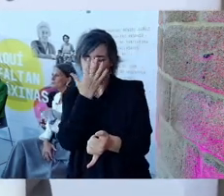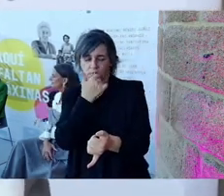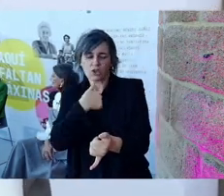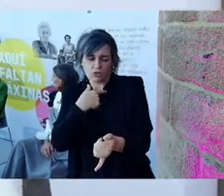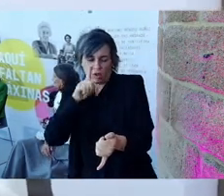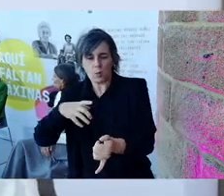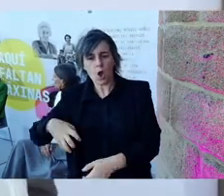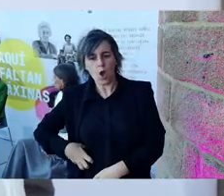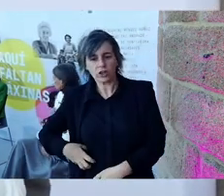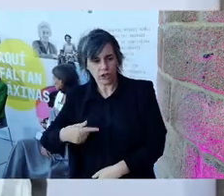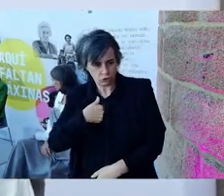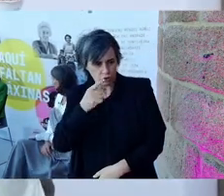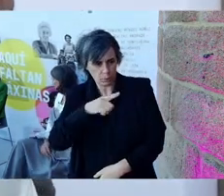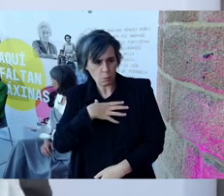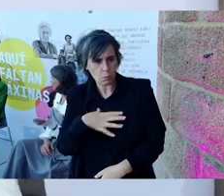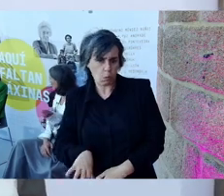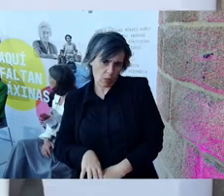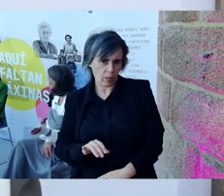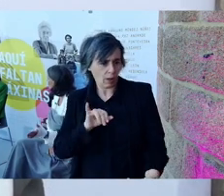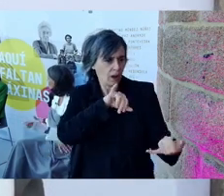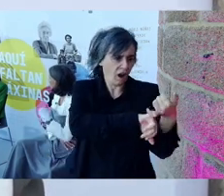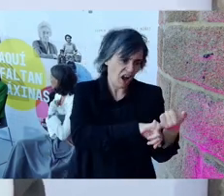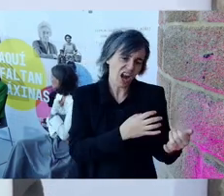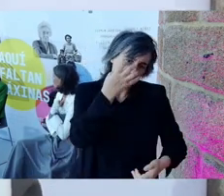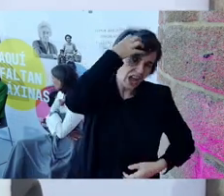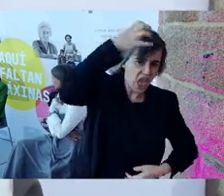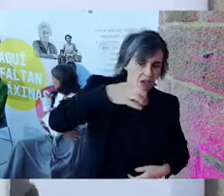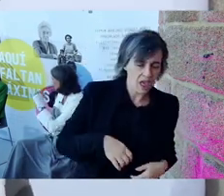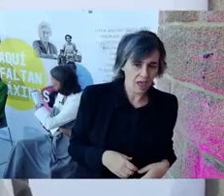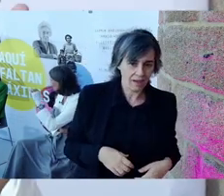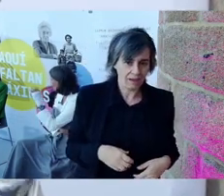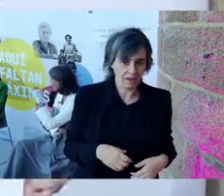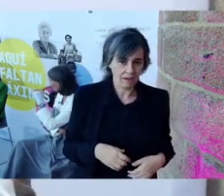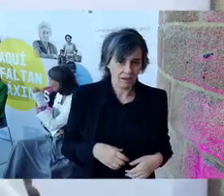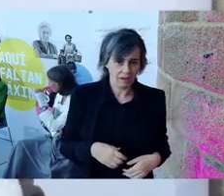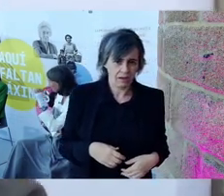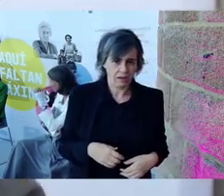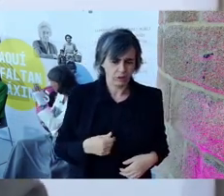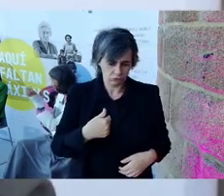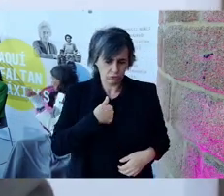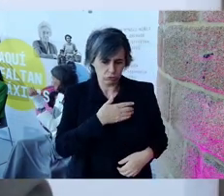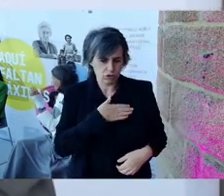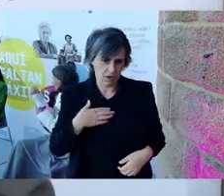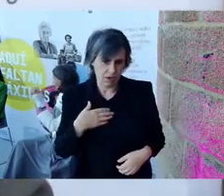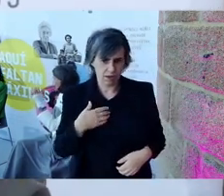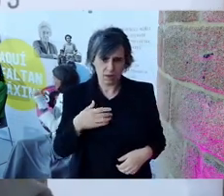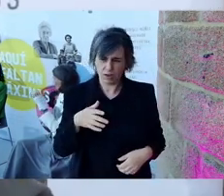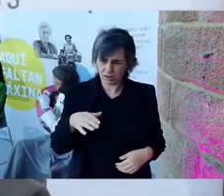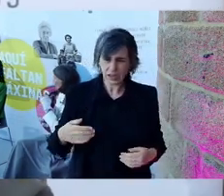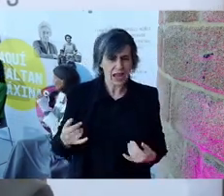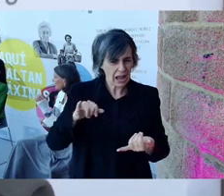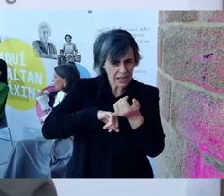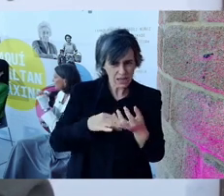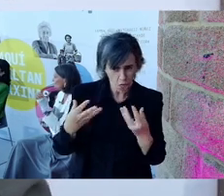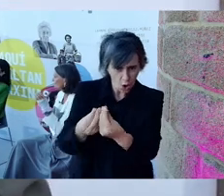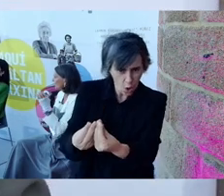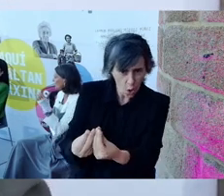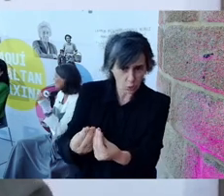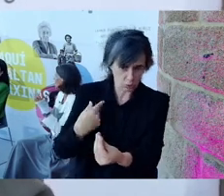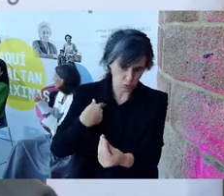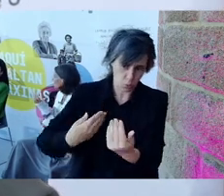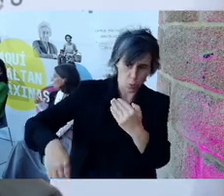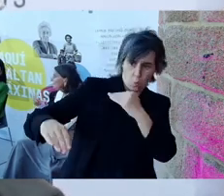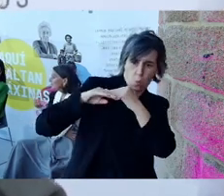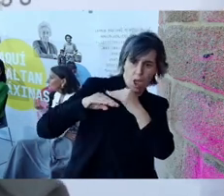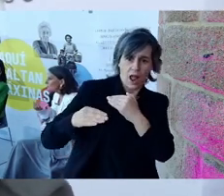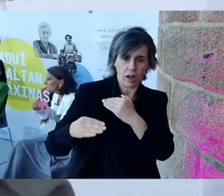y dicen, y yo que también soy conde, ¿por qué no voy a ser rey yo? ¿Por qué se va a casar con este que es mi par? En términos estamentales, que es como era la sociedad de